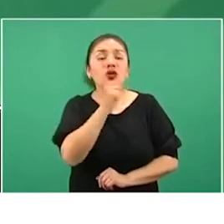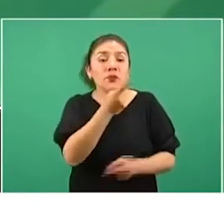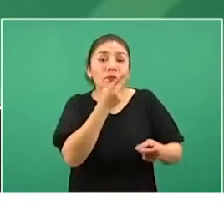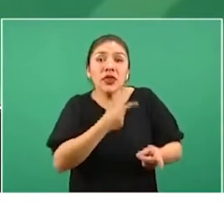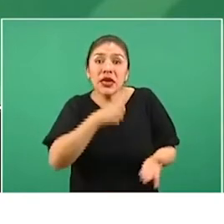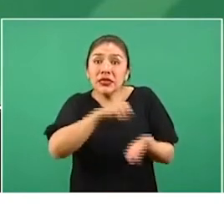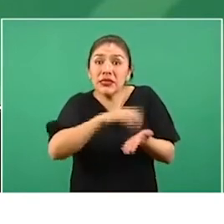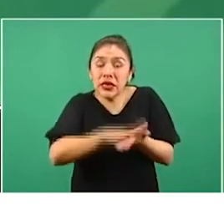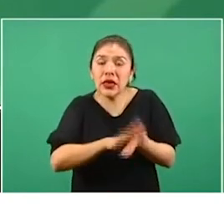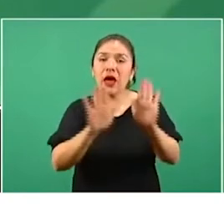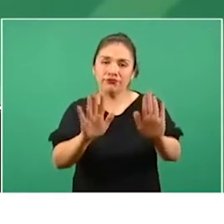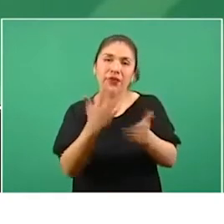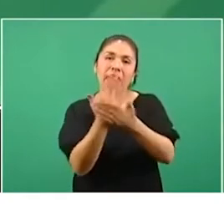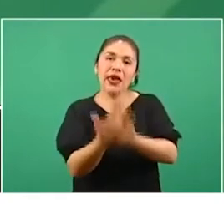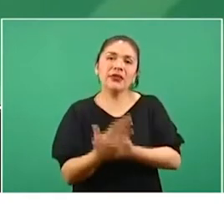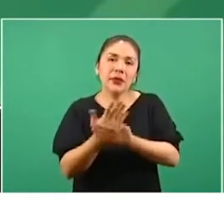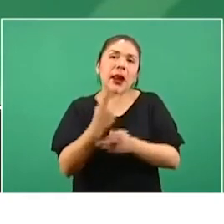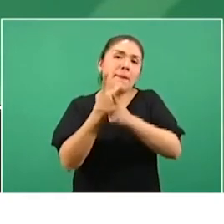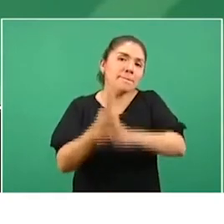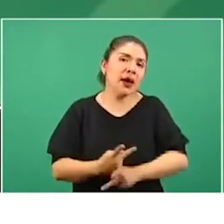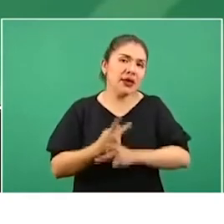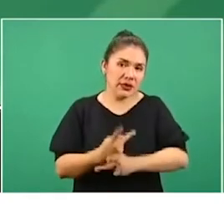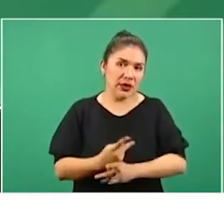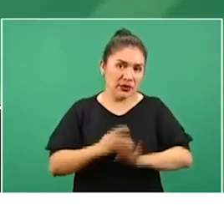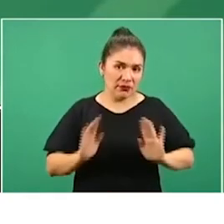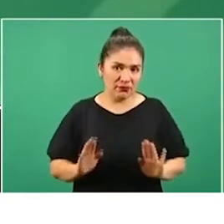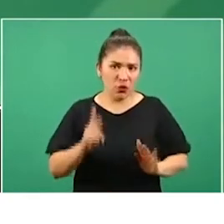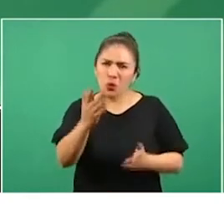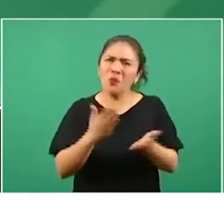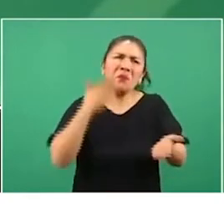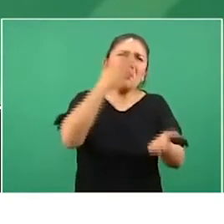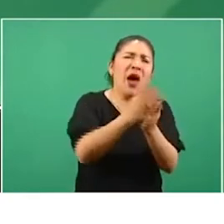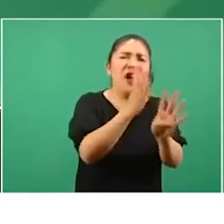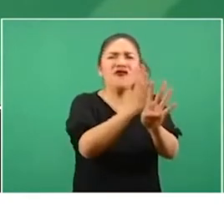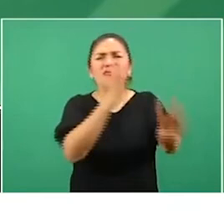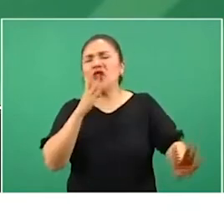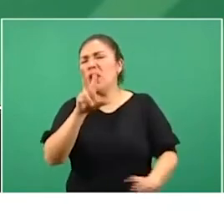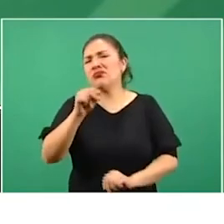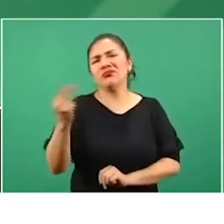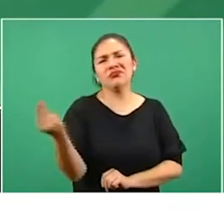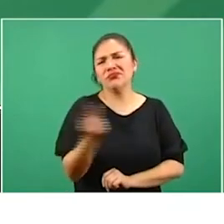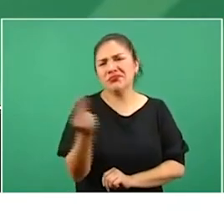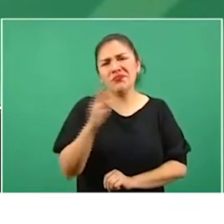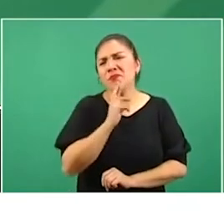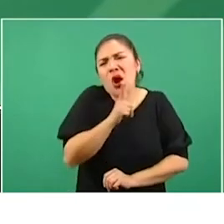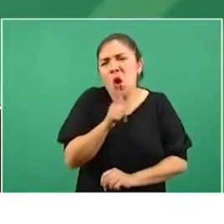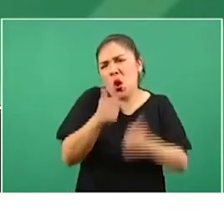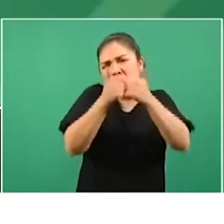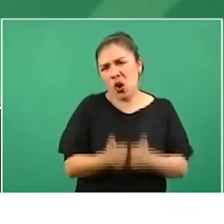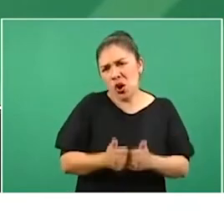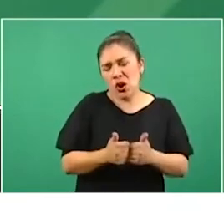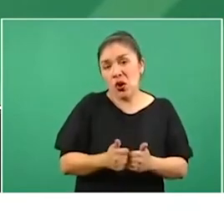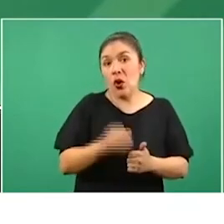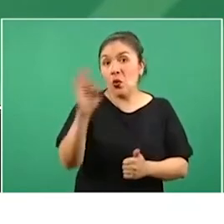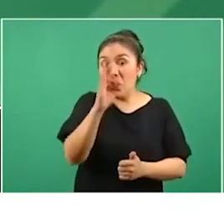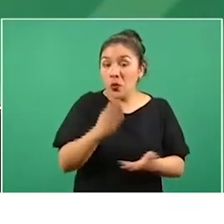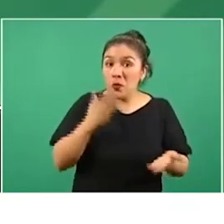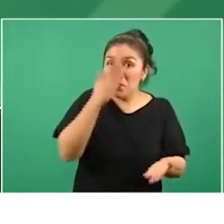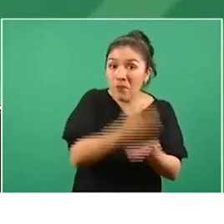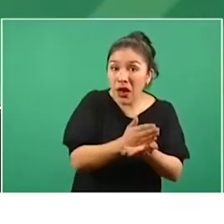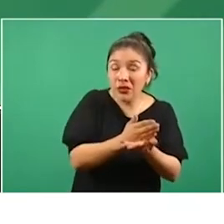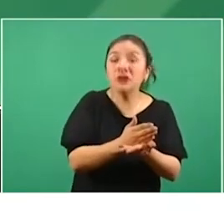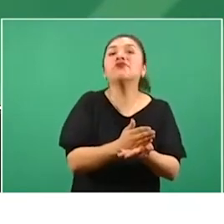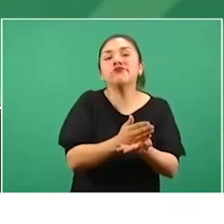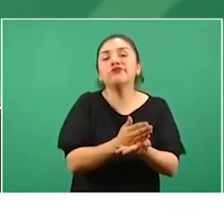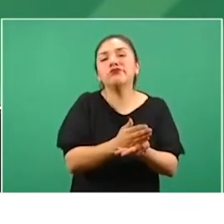hay que tener paciencia, hay que tener paciencia, que no acudan preferentemente y si acuden, lo más seguro es que